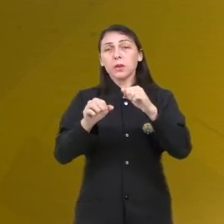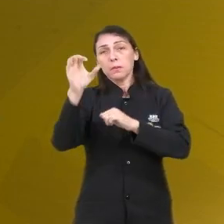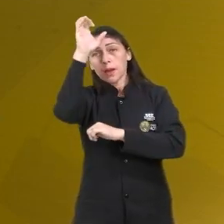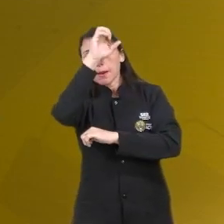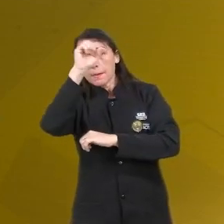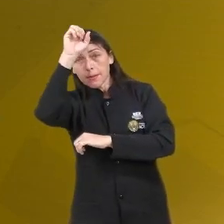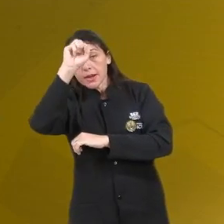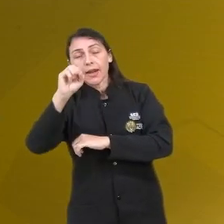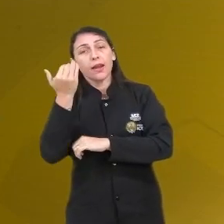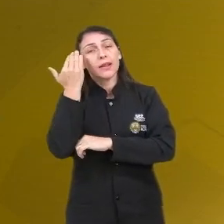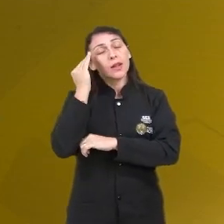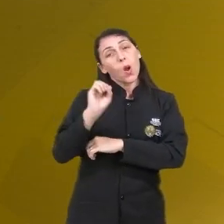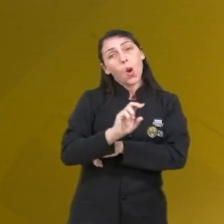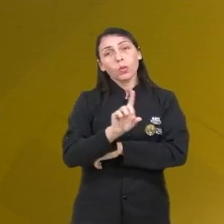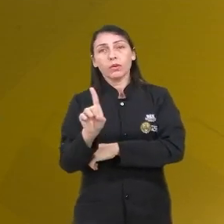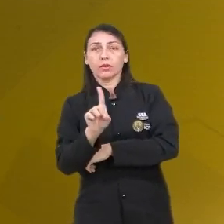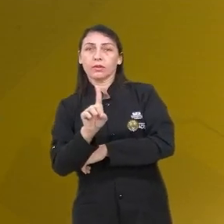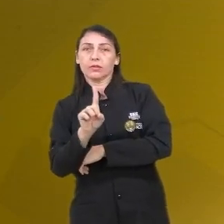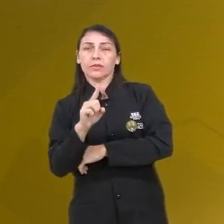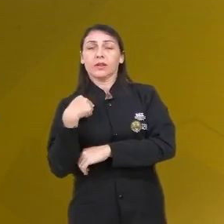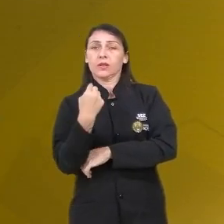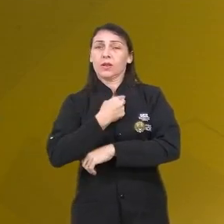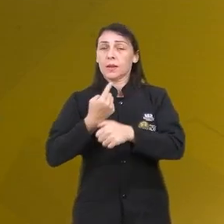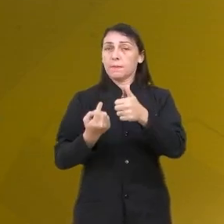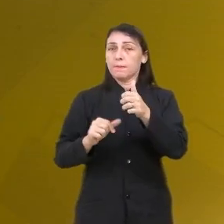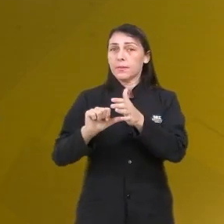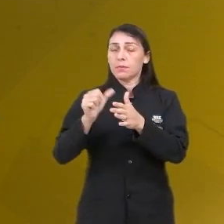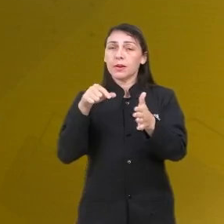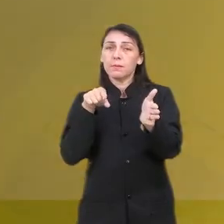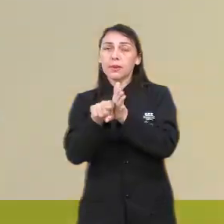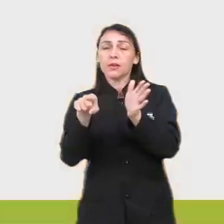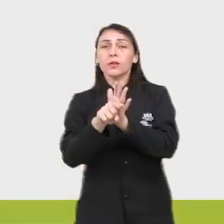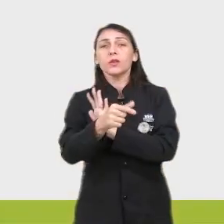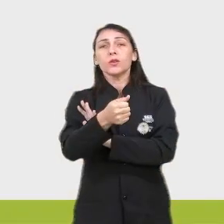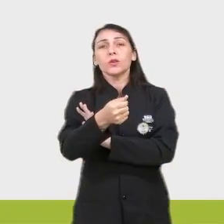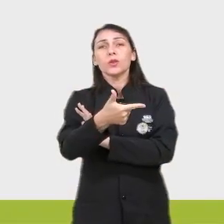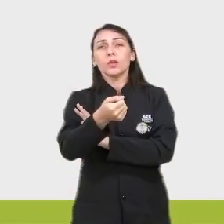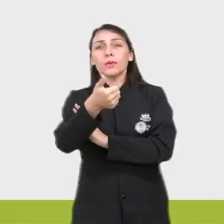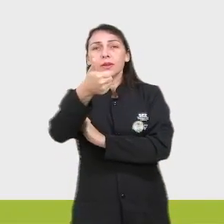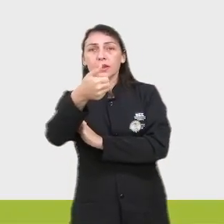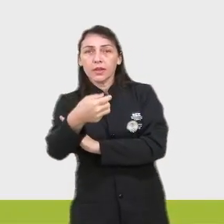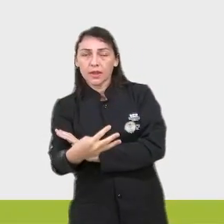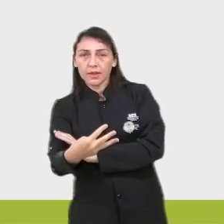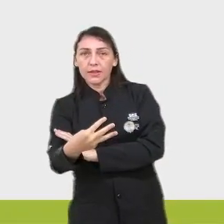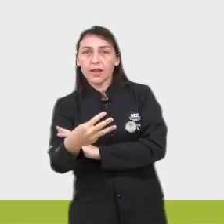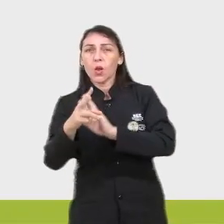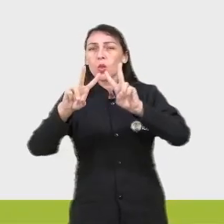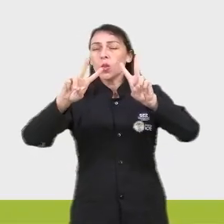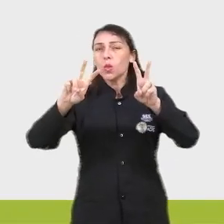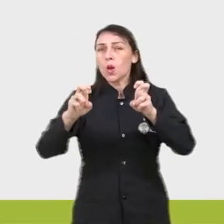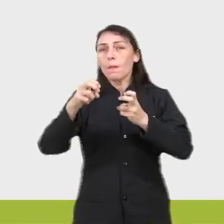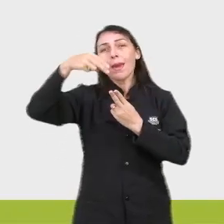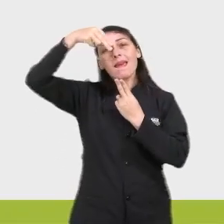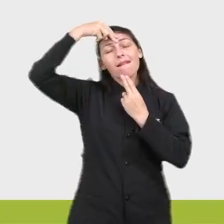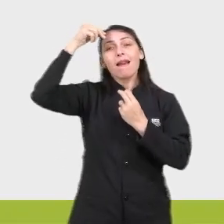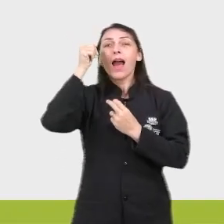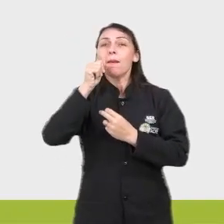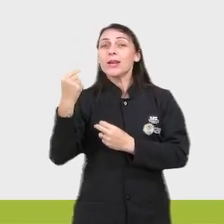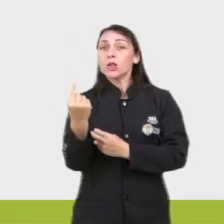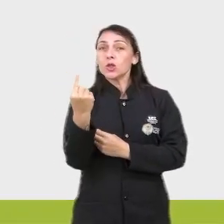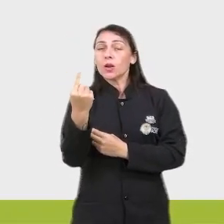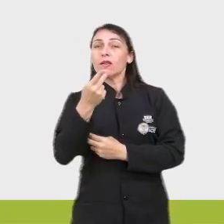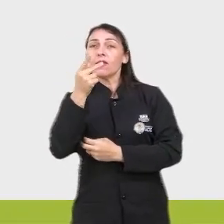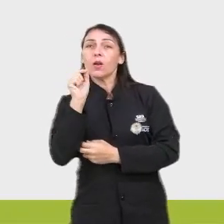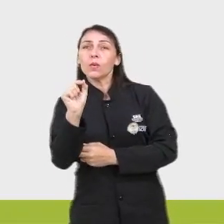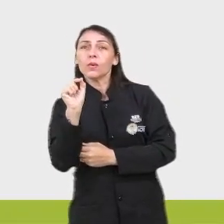ou não, compreendemos ou não. A nossa primeira questão, ela é do ano de 2013, se chama Cabra Sola. Ela diz o